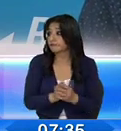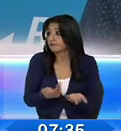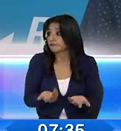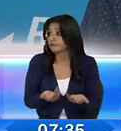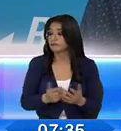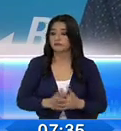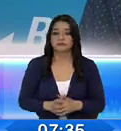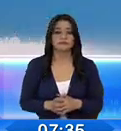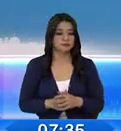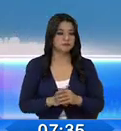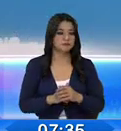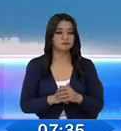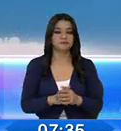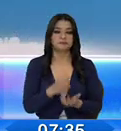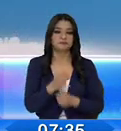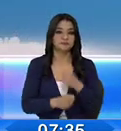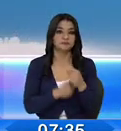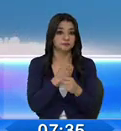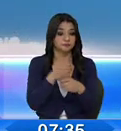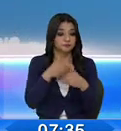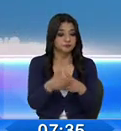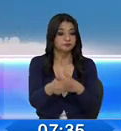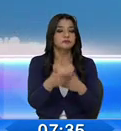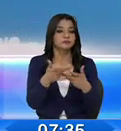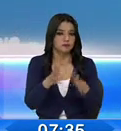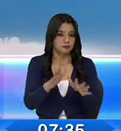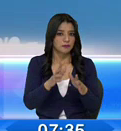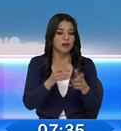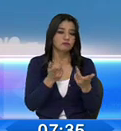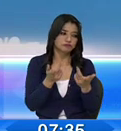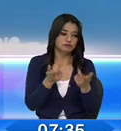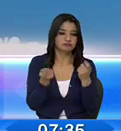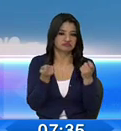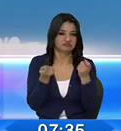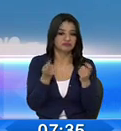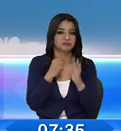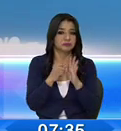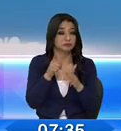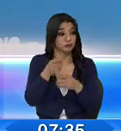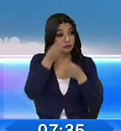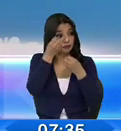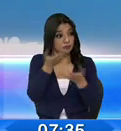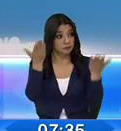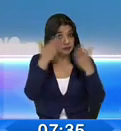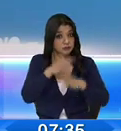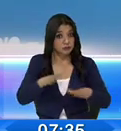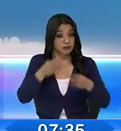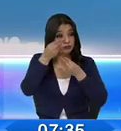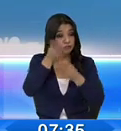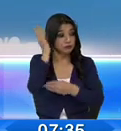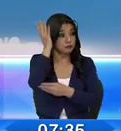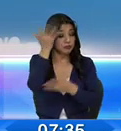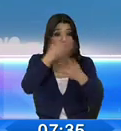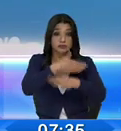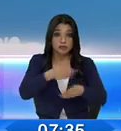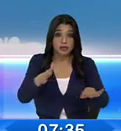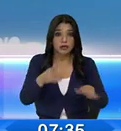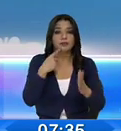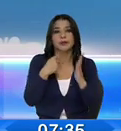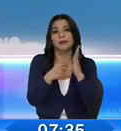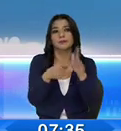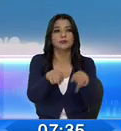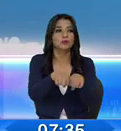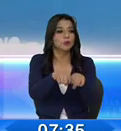deciden bueno para este año en los próximos hecho algunas restricciones es decir para la rendición de cuentas no se puede esto utilizar